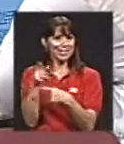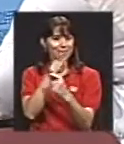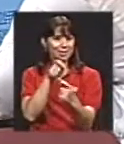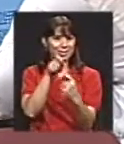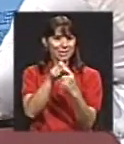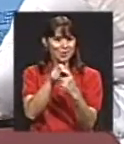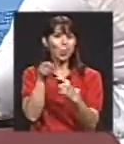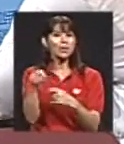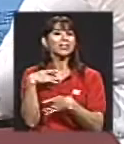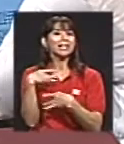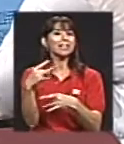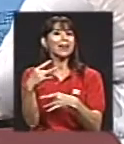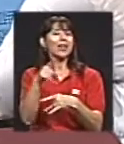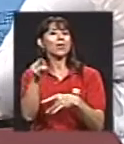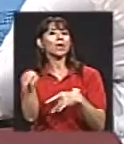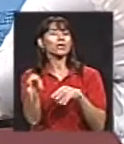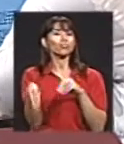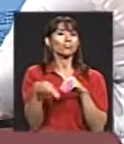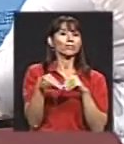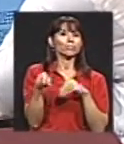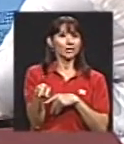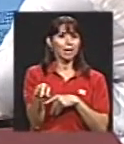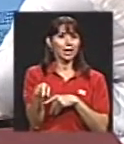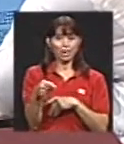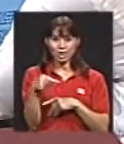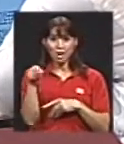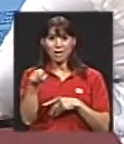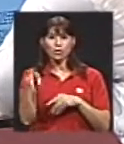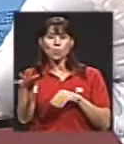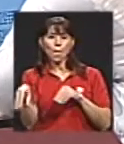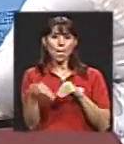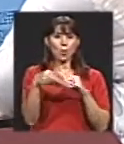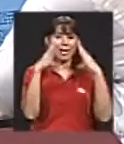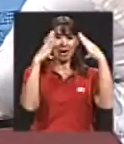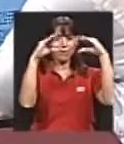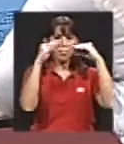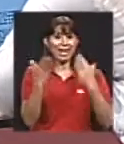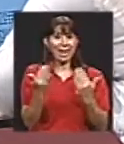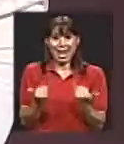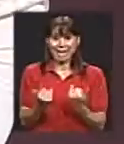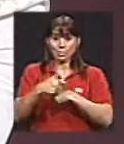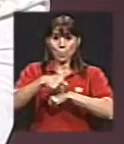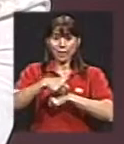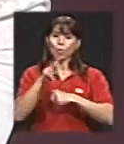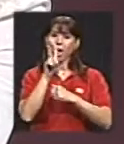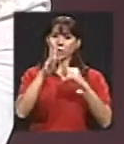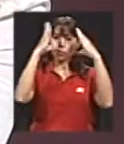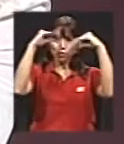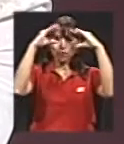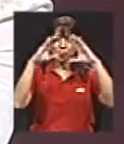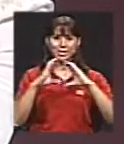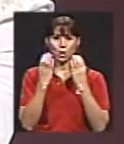voy ahora la pregunta que me hace del informe lo que ellos ponen en el informe hay en este momento dos informes en la comisión el informe